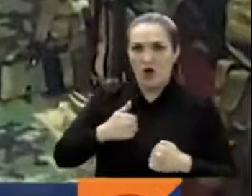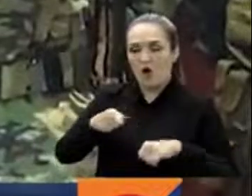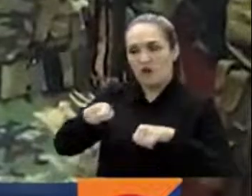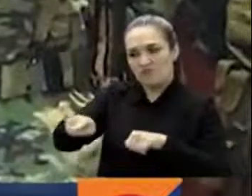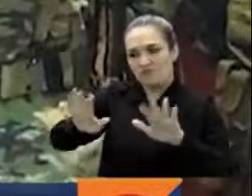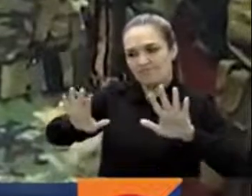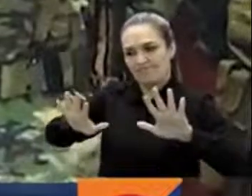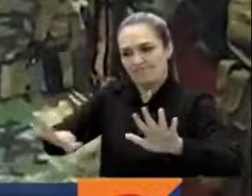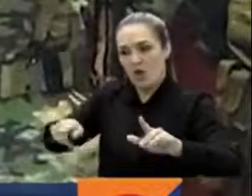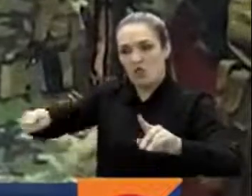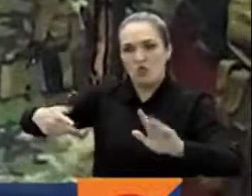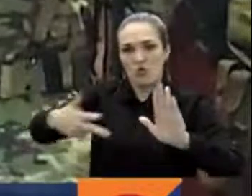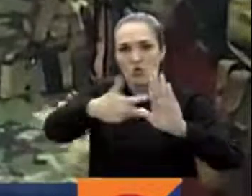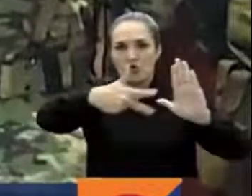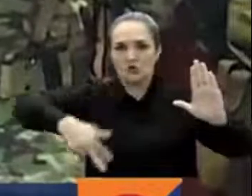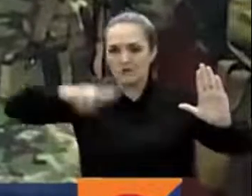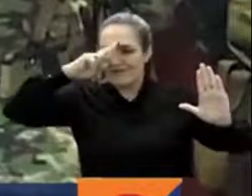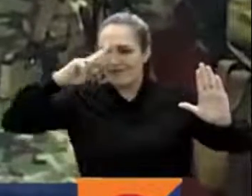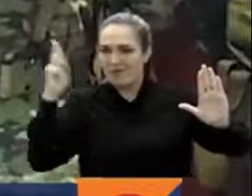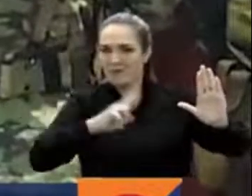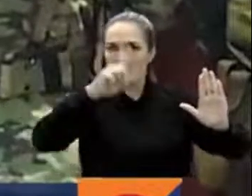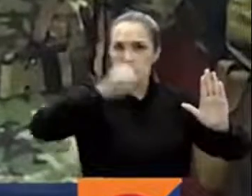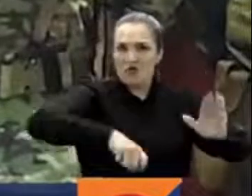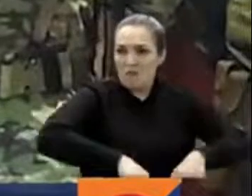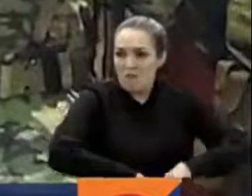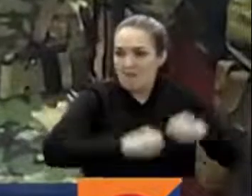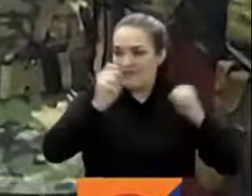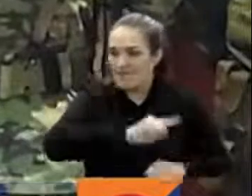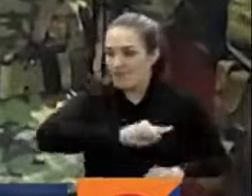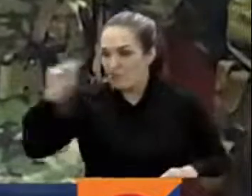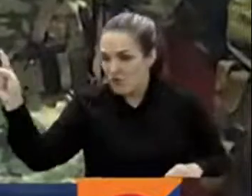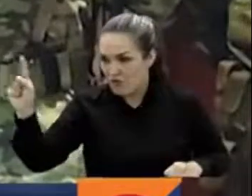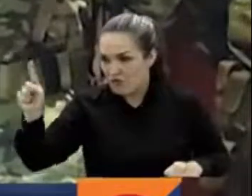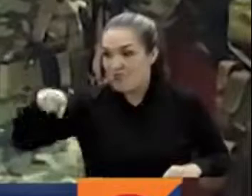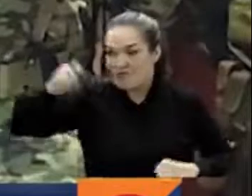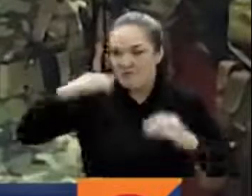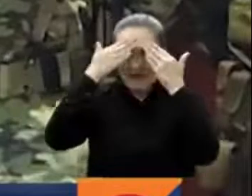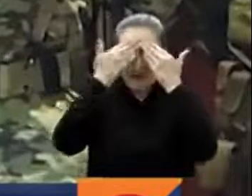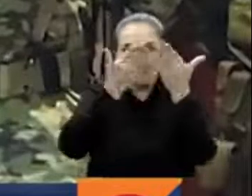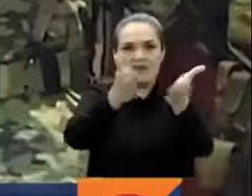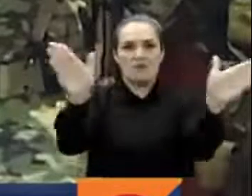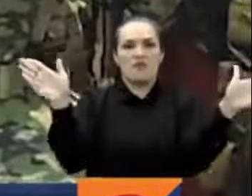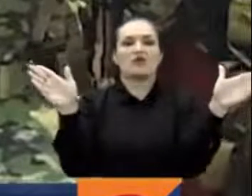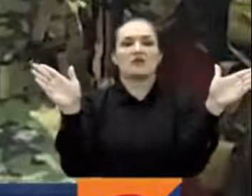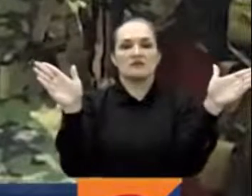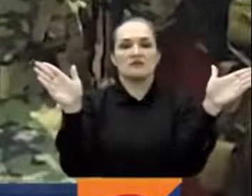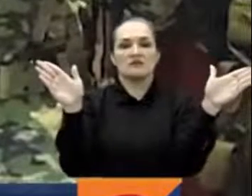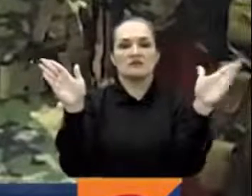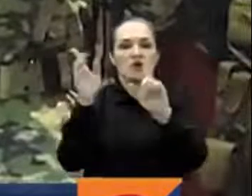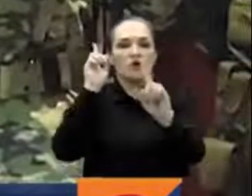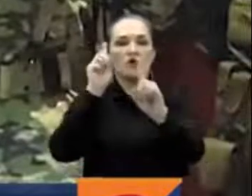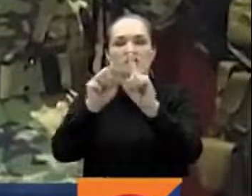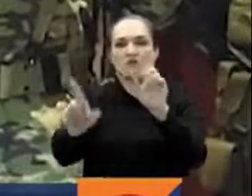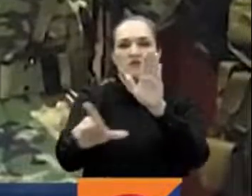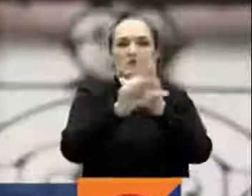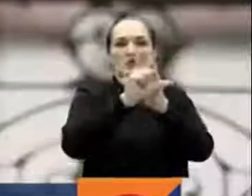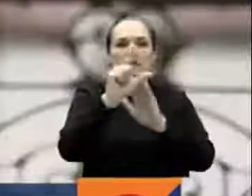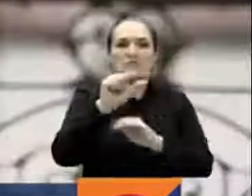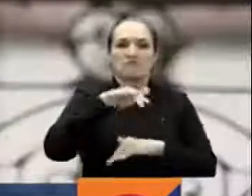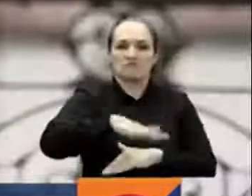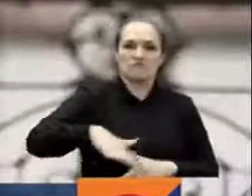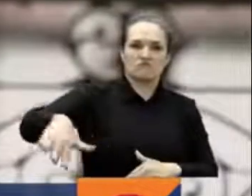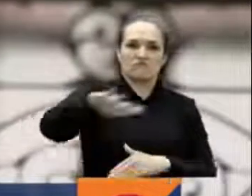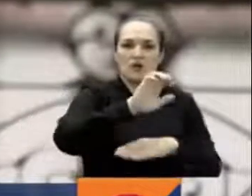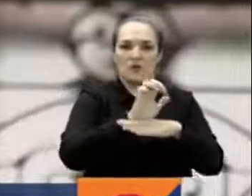el orden constitucional o cualquier acción contra la democracia y de las leyes de la República.